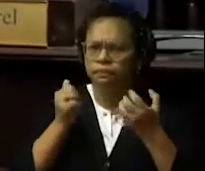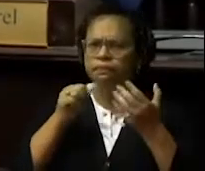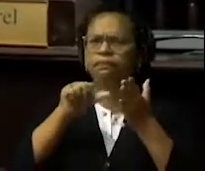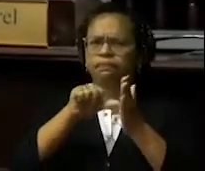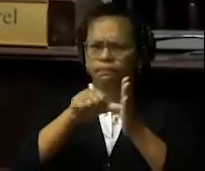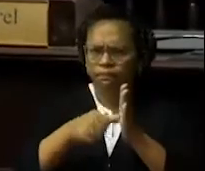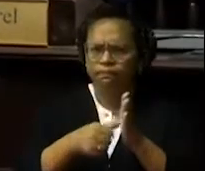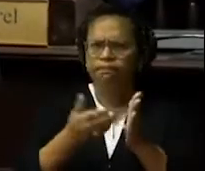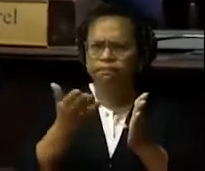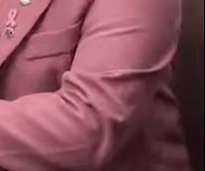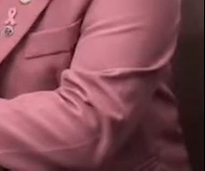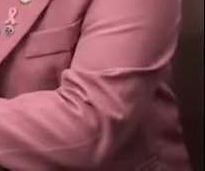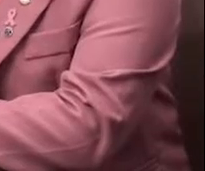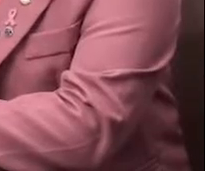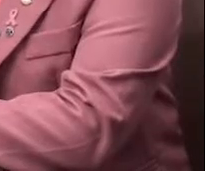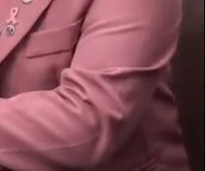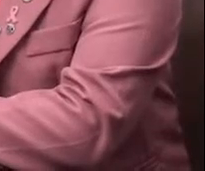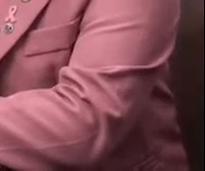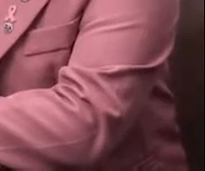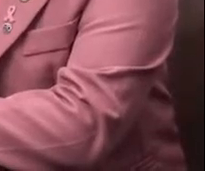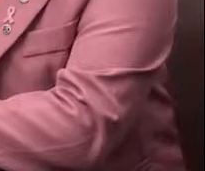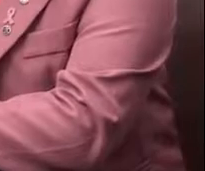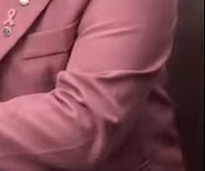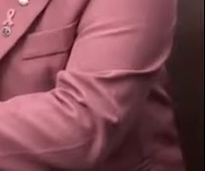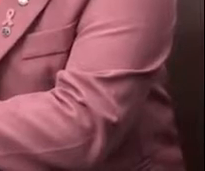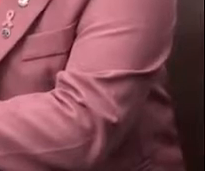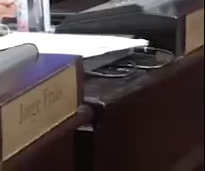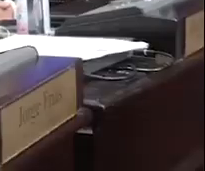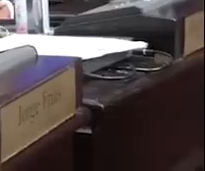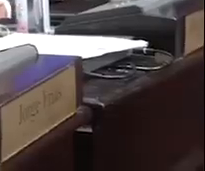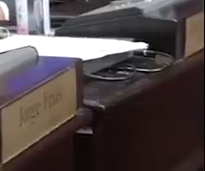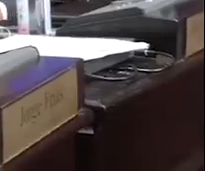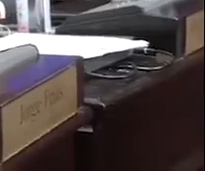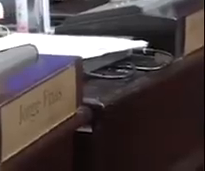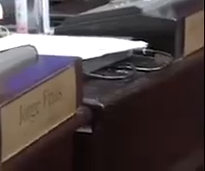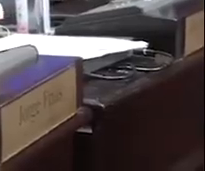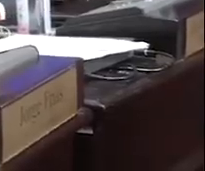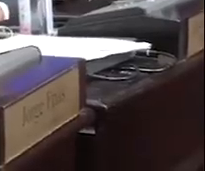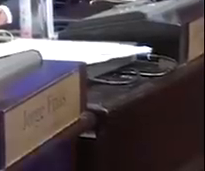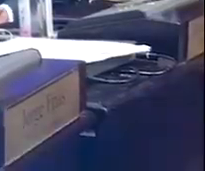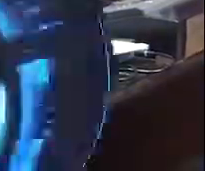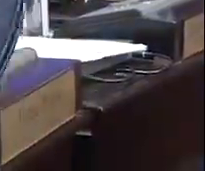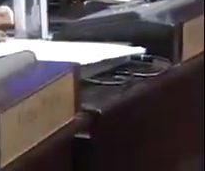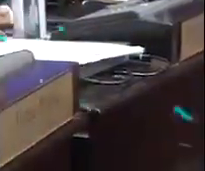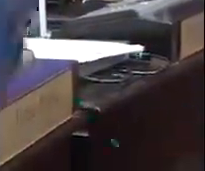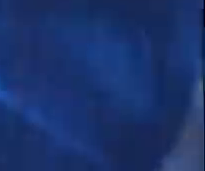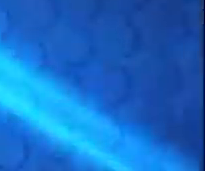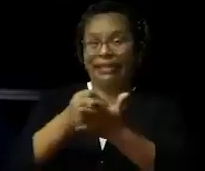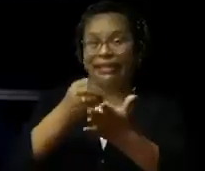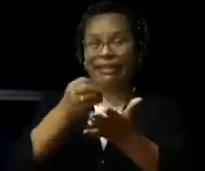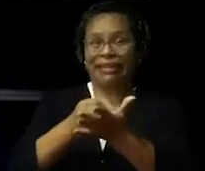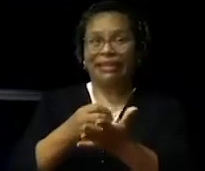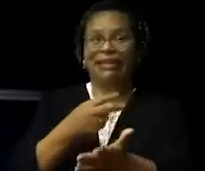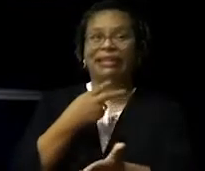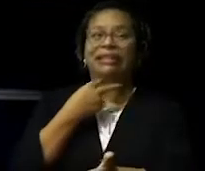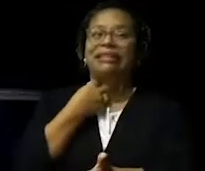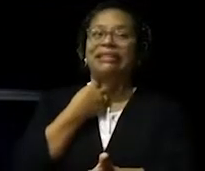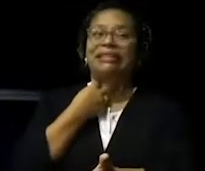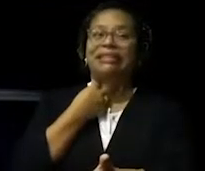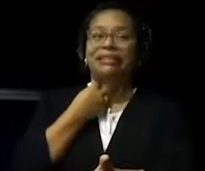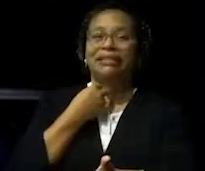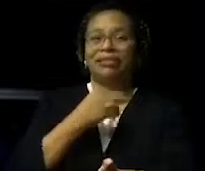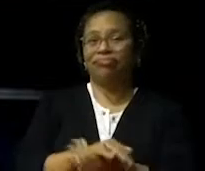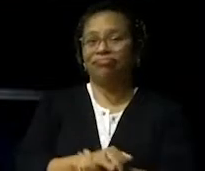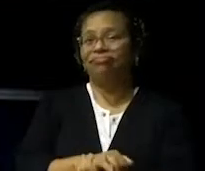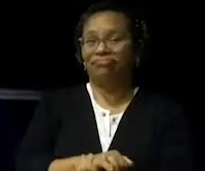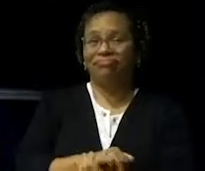Alcibíades Tavares exhortó a instalar centros de atención para enfermos de cáncer en diferentes puntos del país. Complementando esta